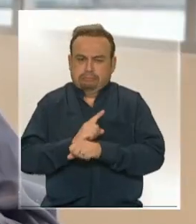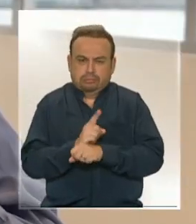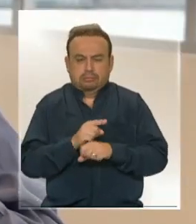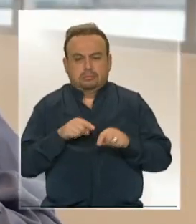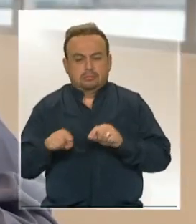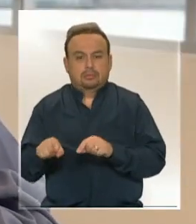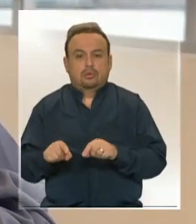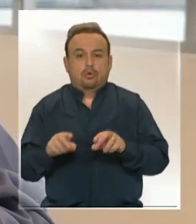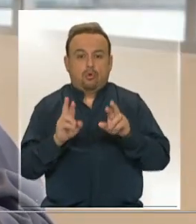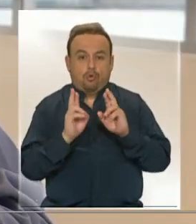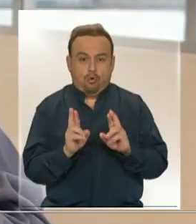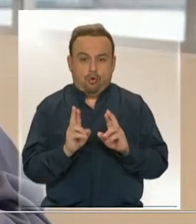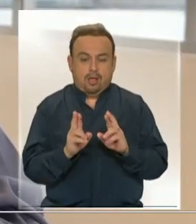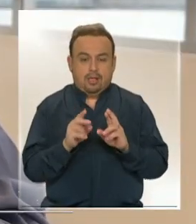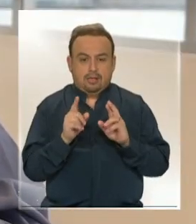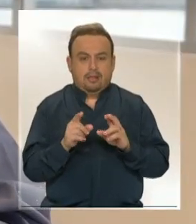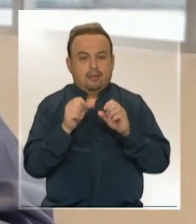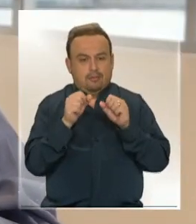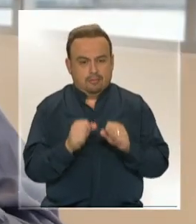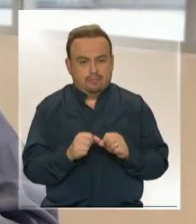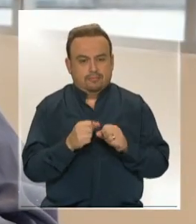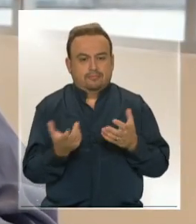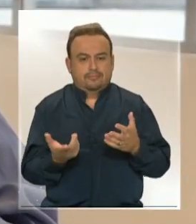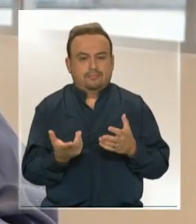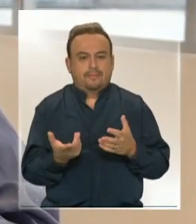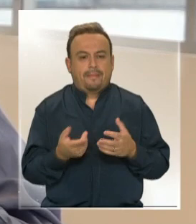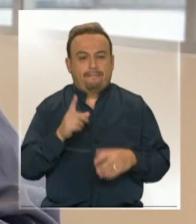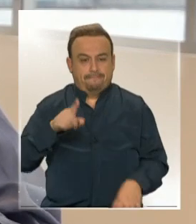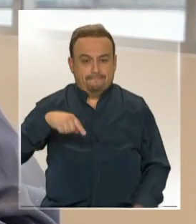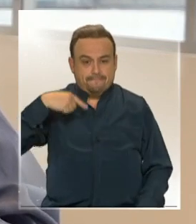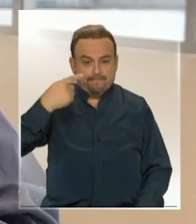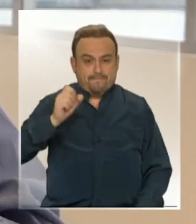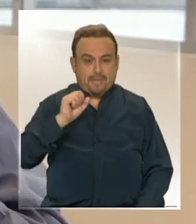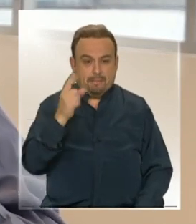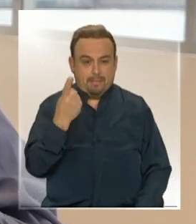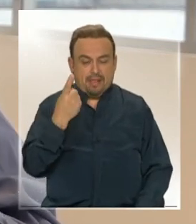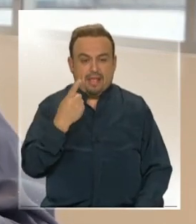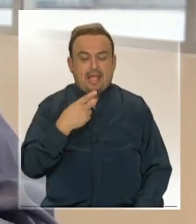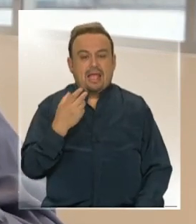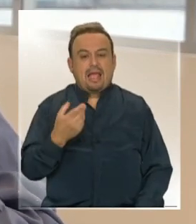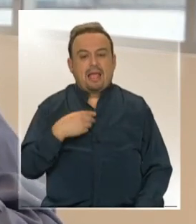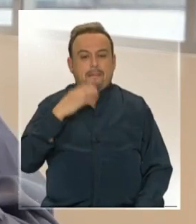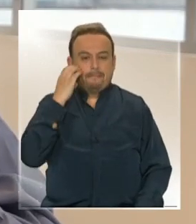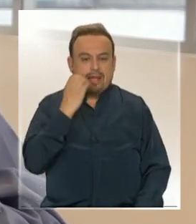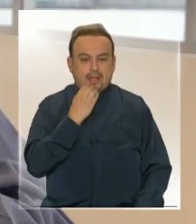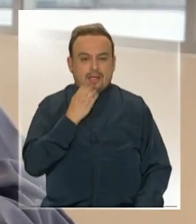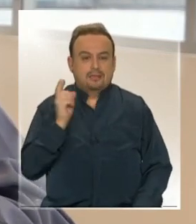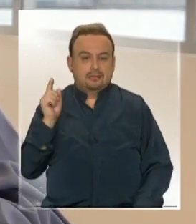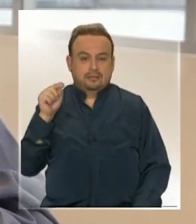Y esperamos que se pueda concretar el próximo 1 de mayo, que lleguen las